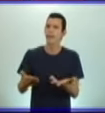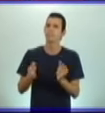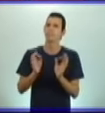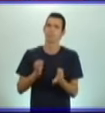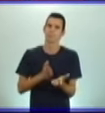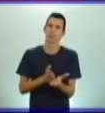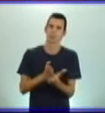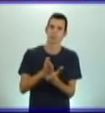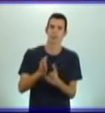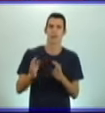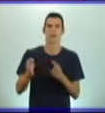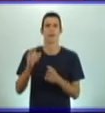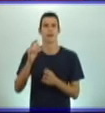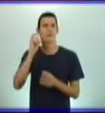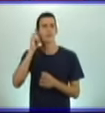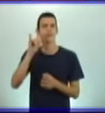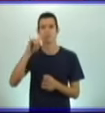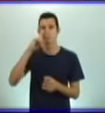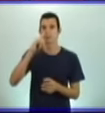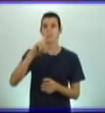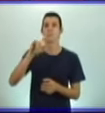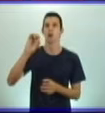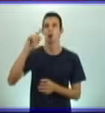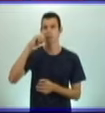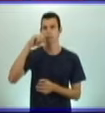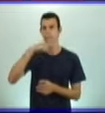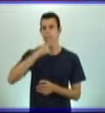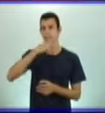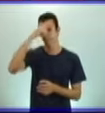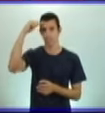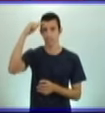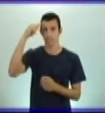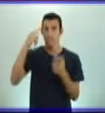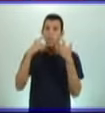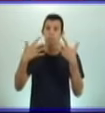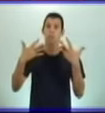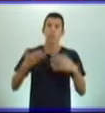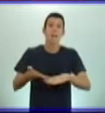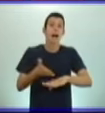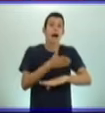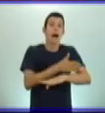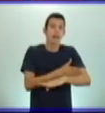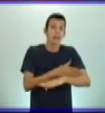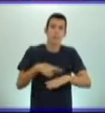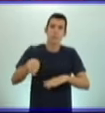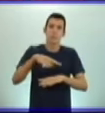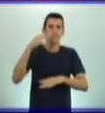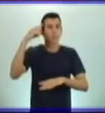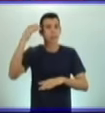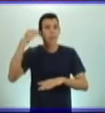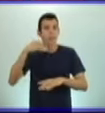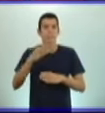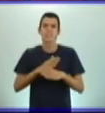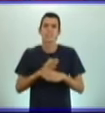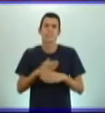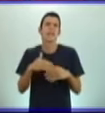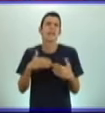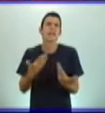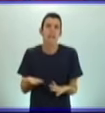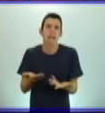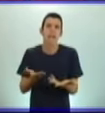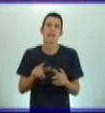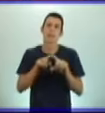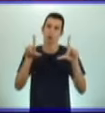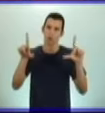vimos fundamentalmente el concepto de función. Ahora, como les dije primero, todas las funciones no podemos verlas, pero sí vamos a hacer